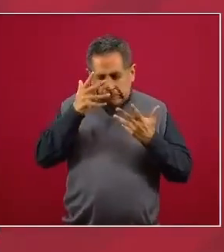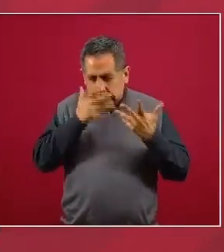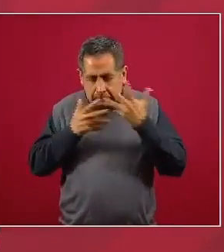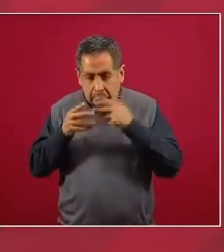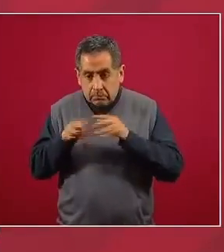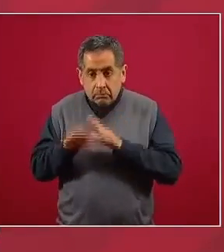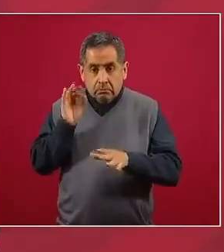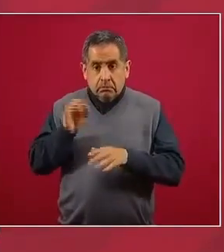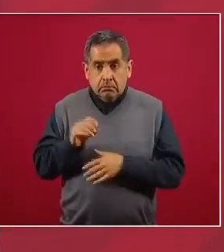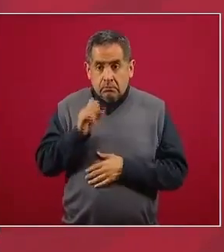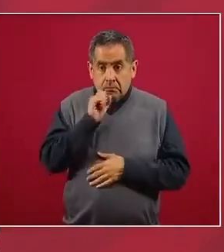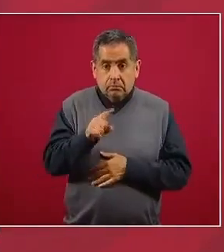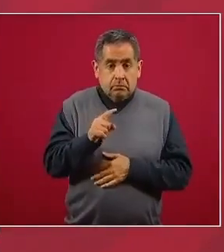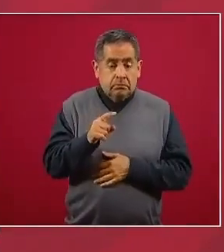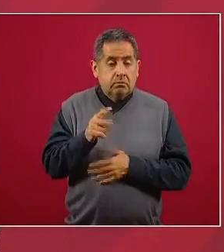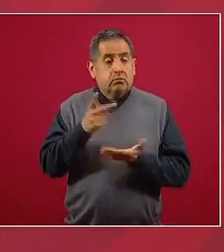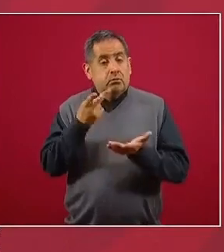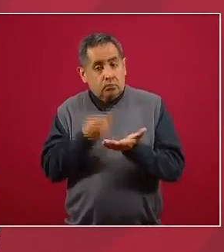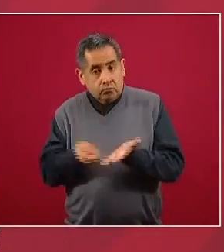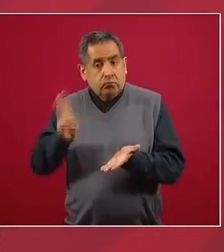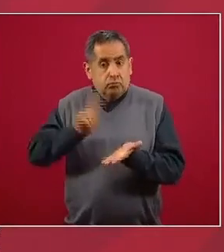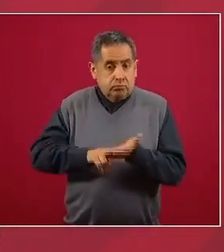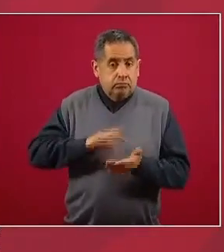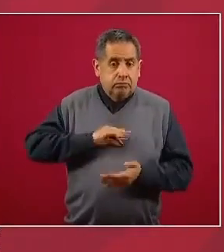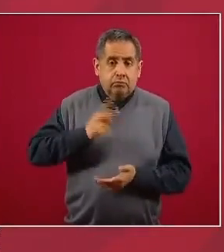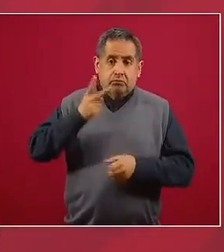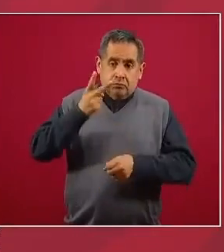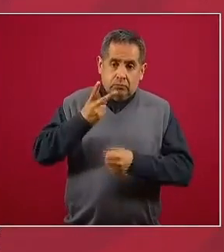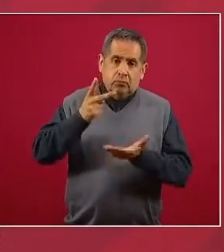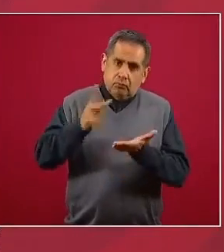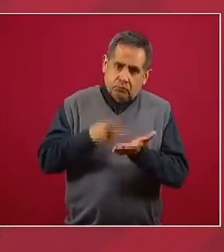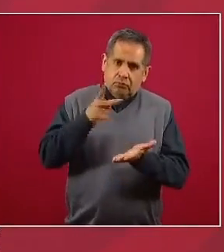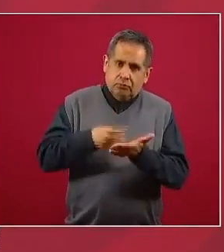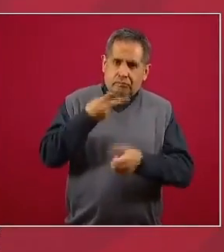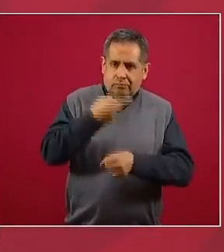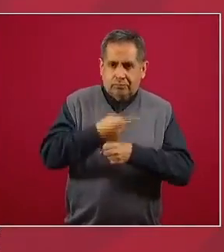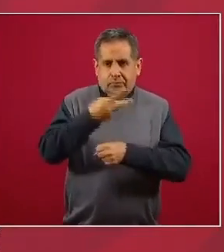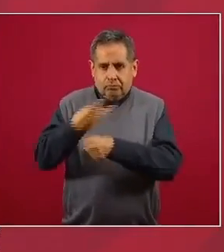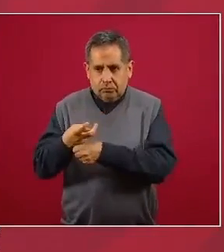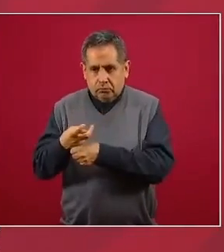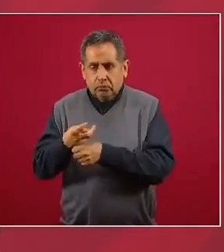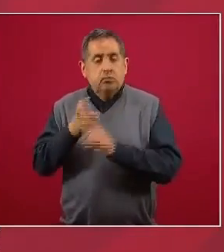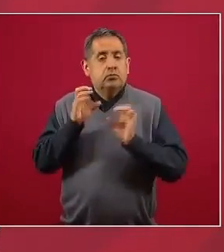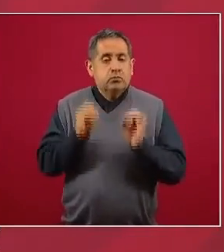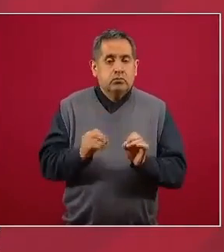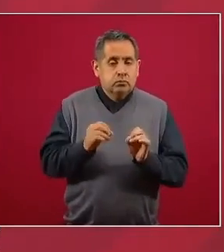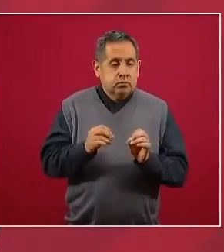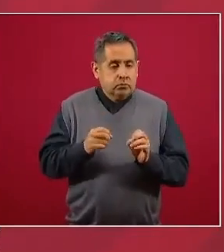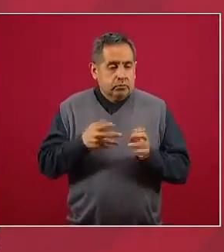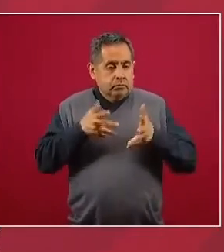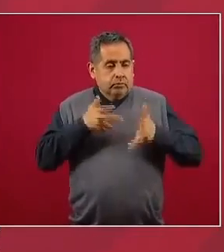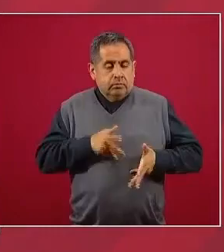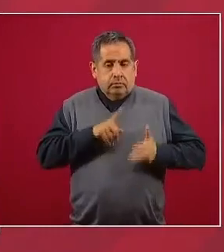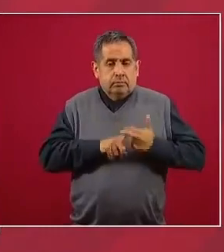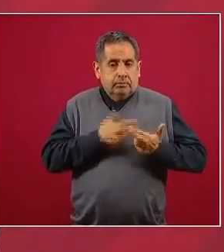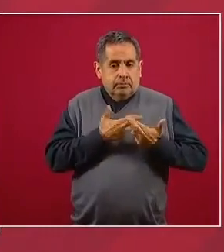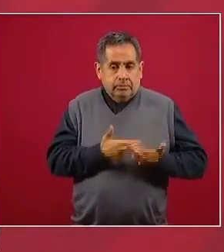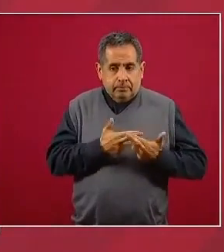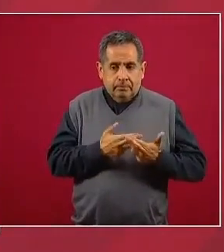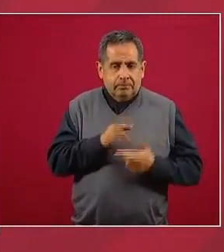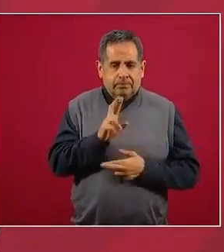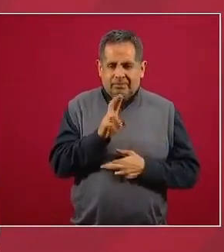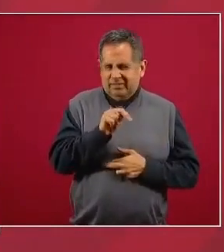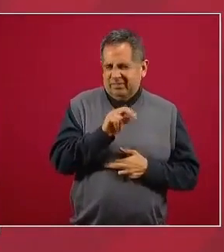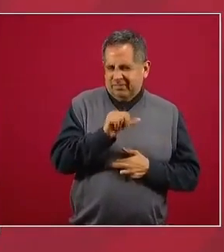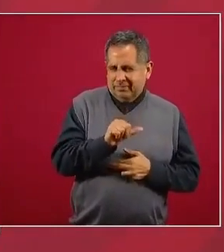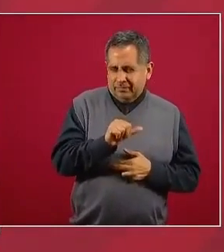sobre si realmente eran reinfecciones o se trataba de la persistencia de fragmentos del material genético,